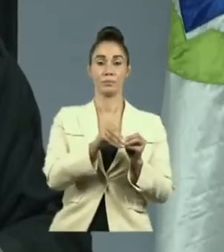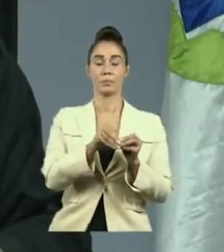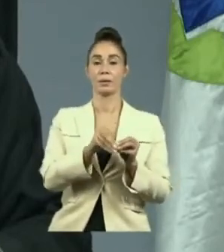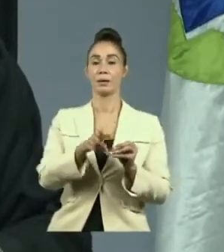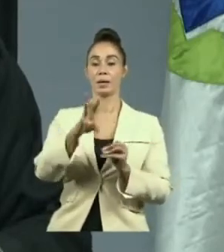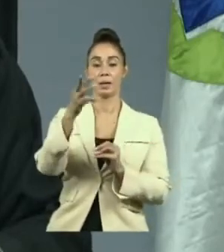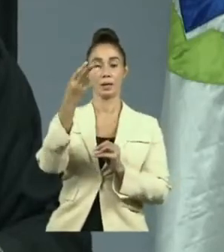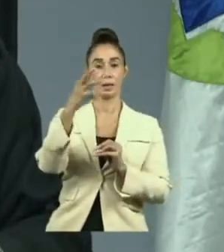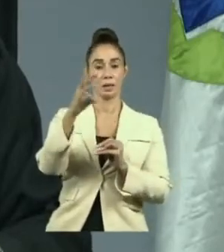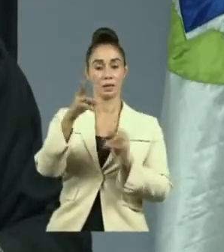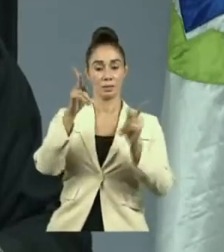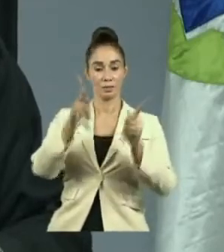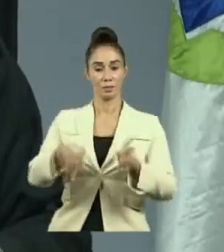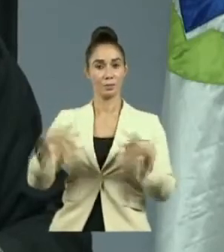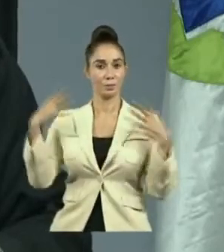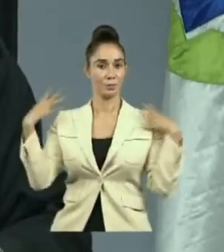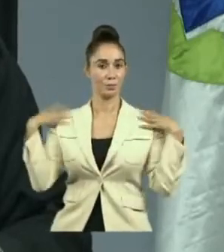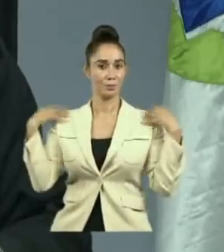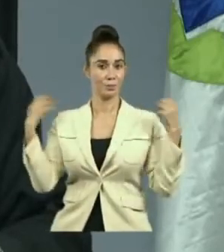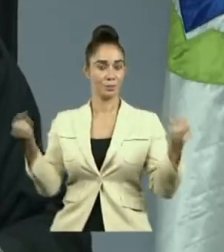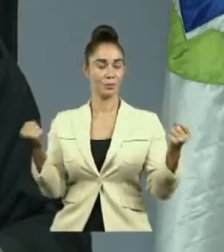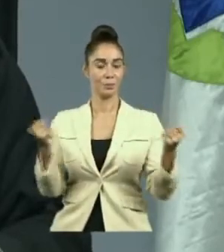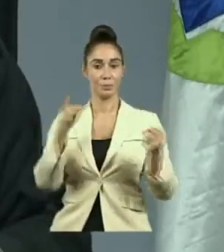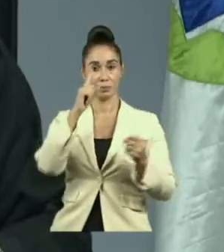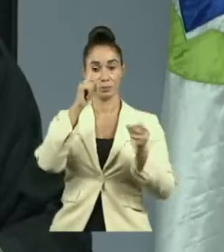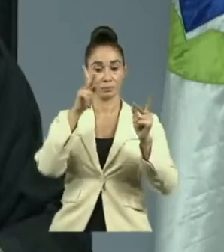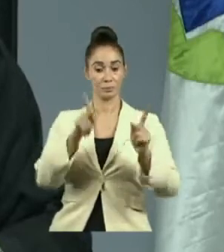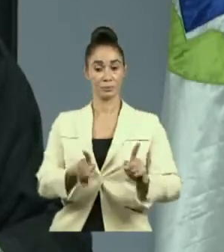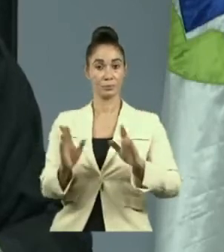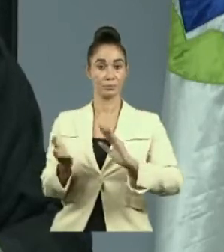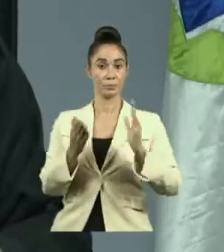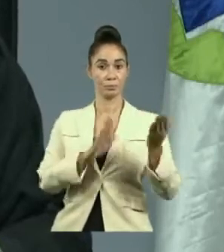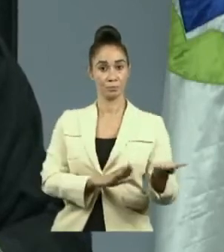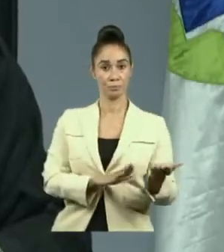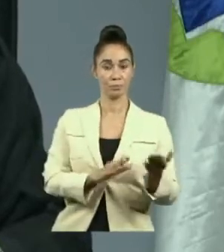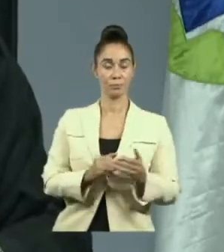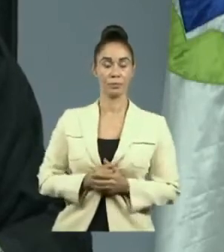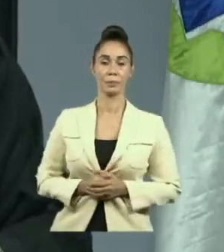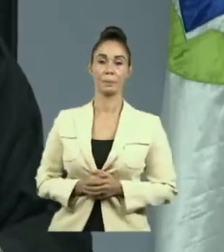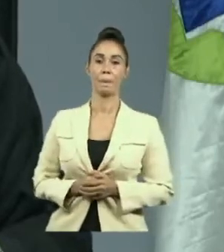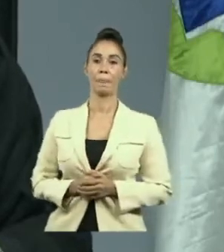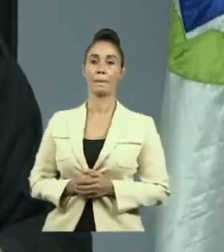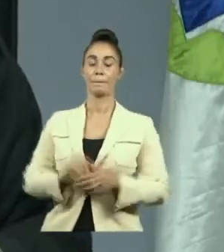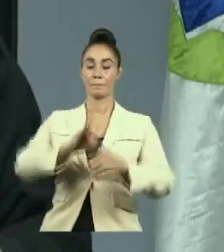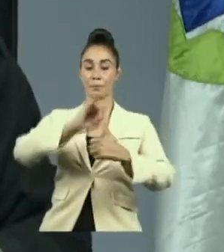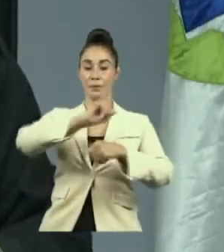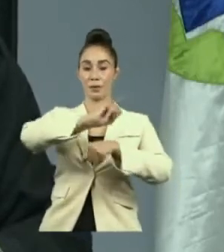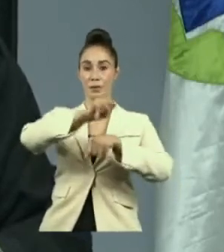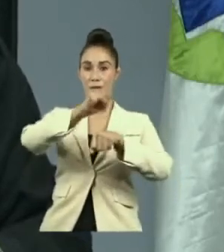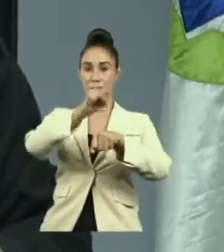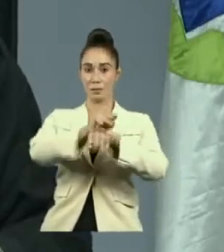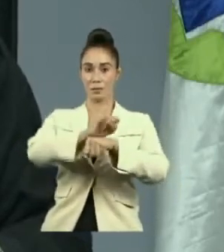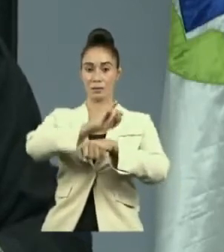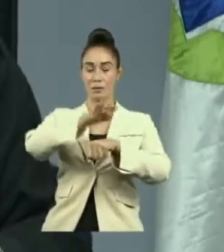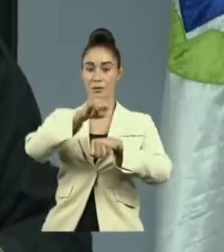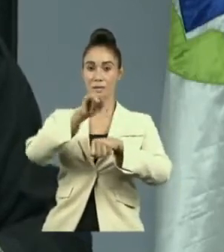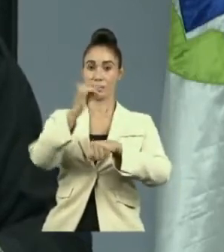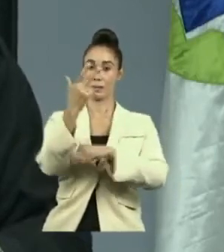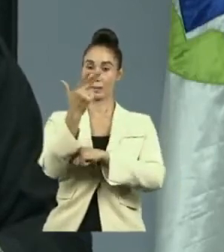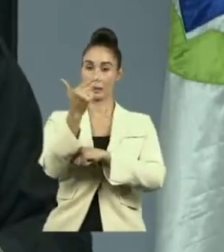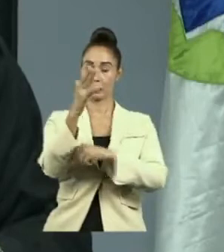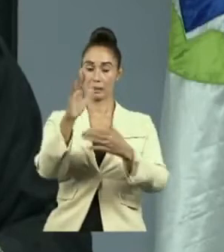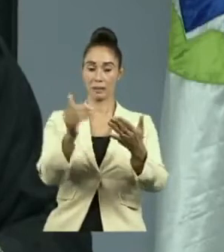16 recuperados un fallecimiento san juan 13 casos